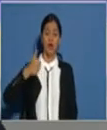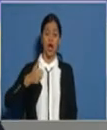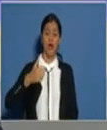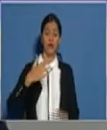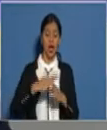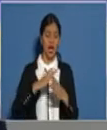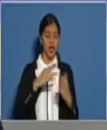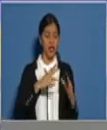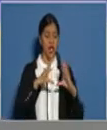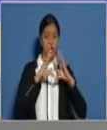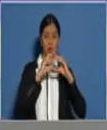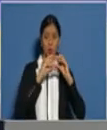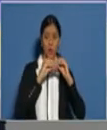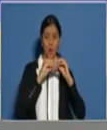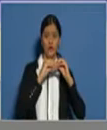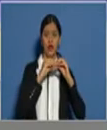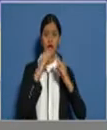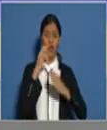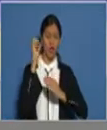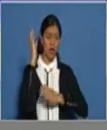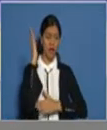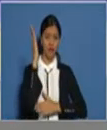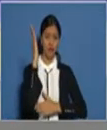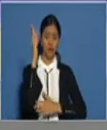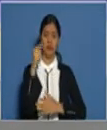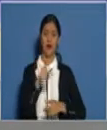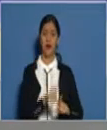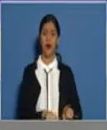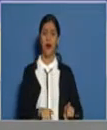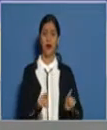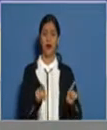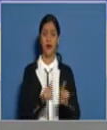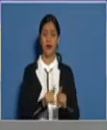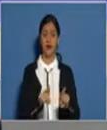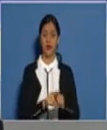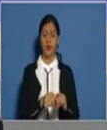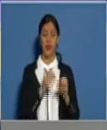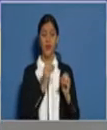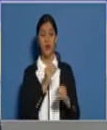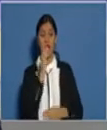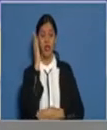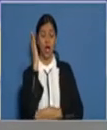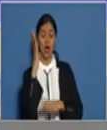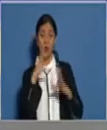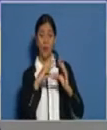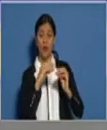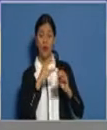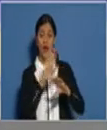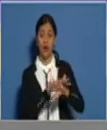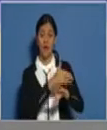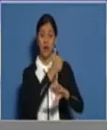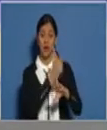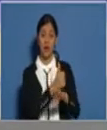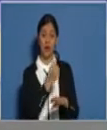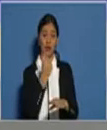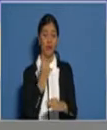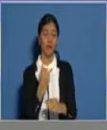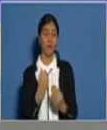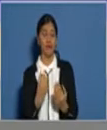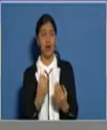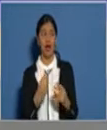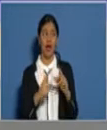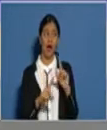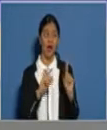hemos visto en cadena nacional a las 6 de la tarde. La mayoría de estas, o algunas de estas, las principales, porque muchas veces se envían